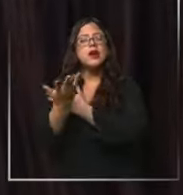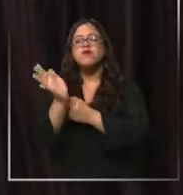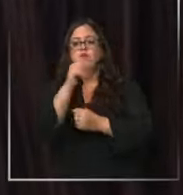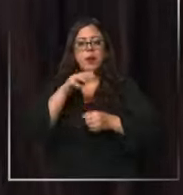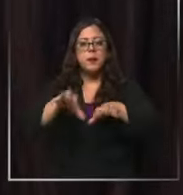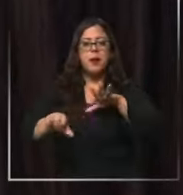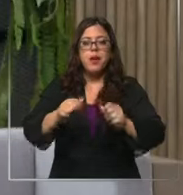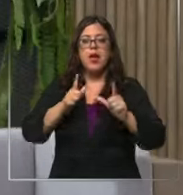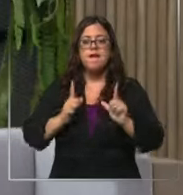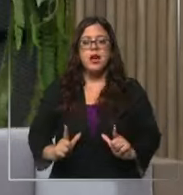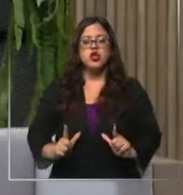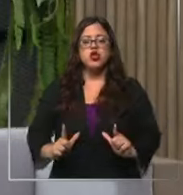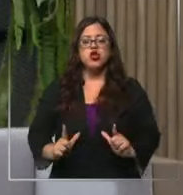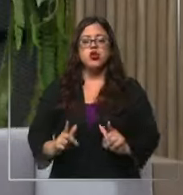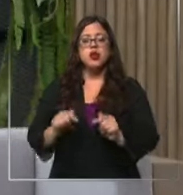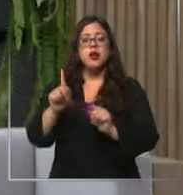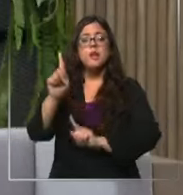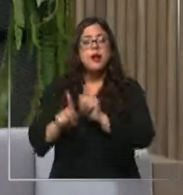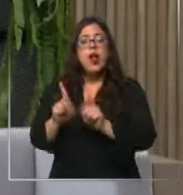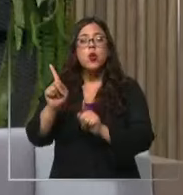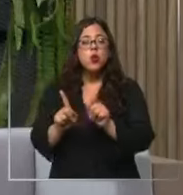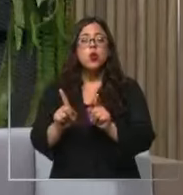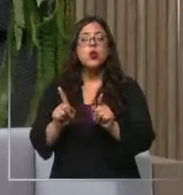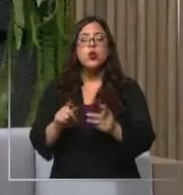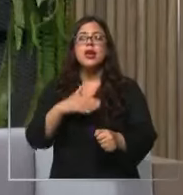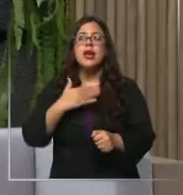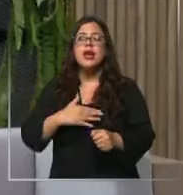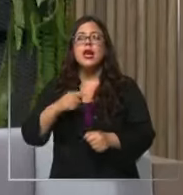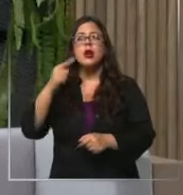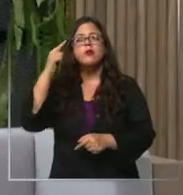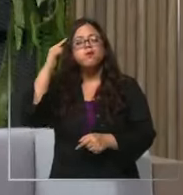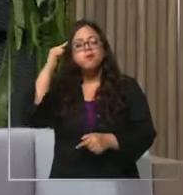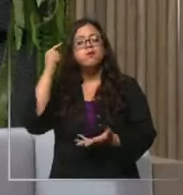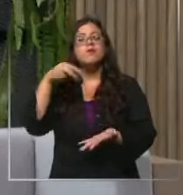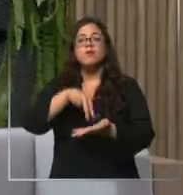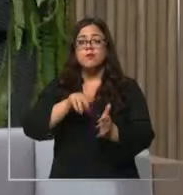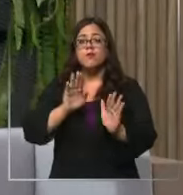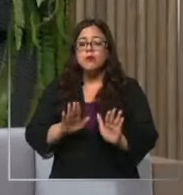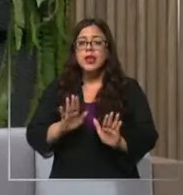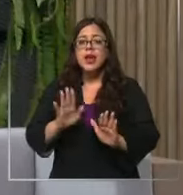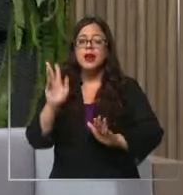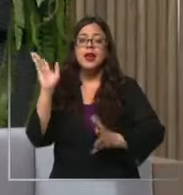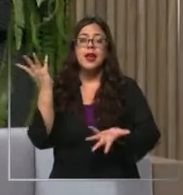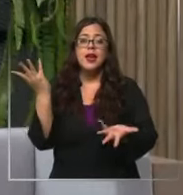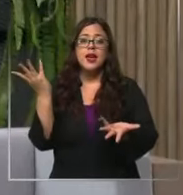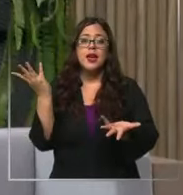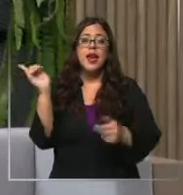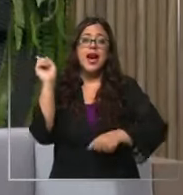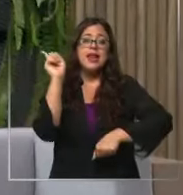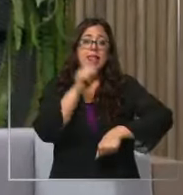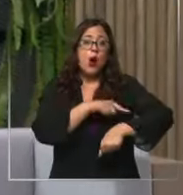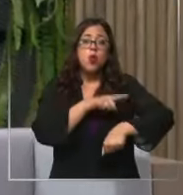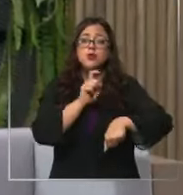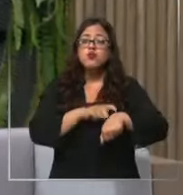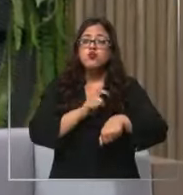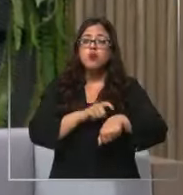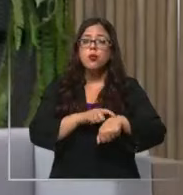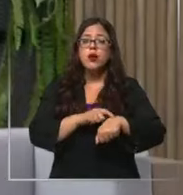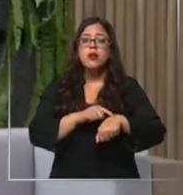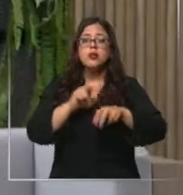sus vacaciones. Para aquellos que se jugaron esa carta y decidieron esperar hasta los últimos días,